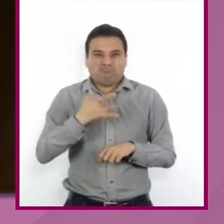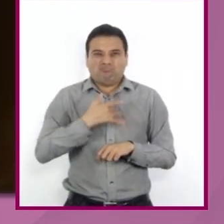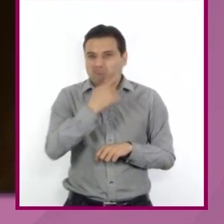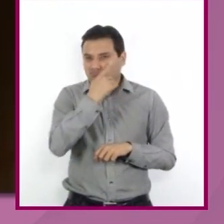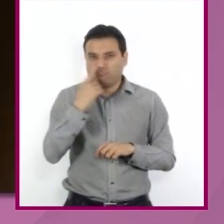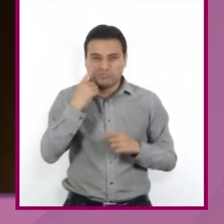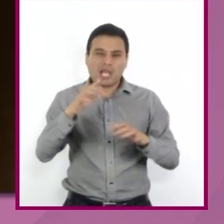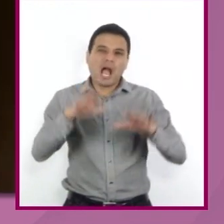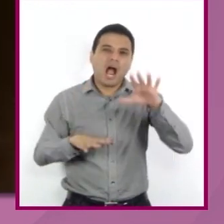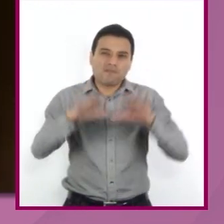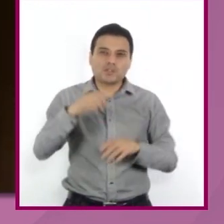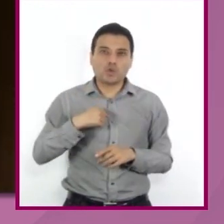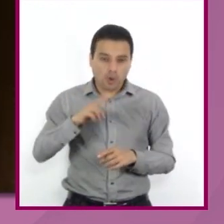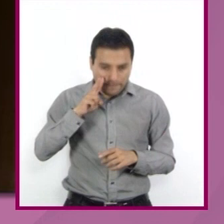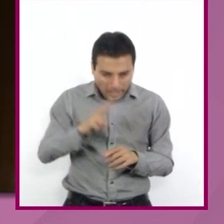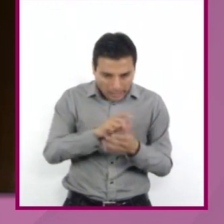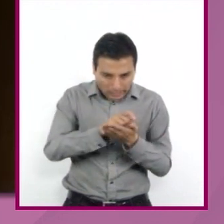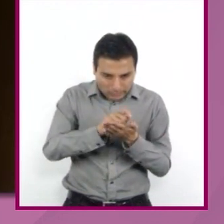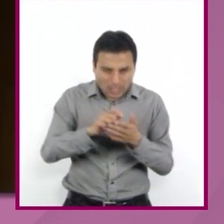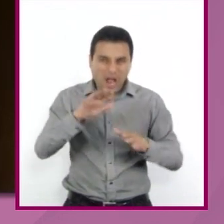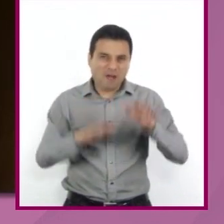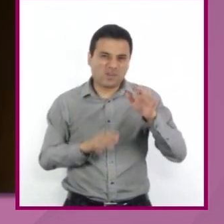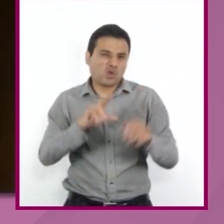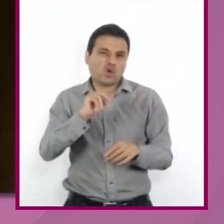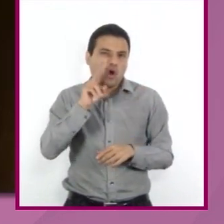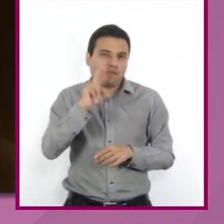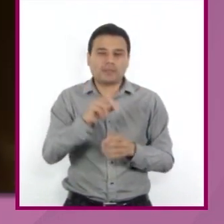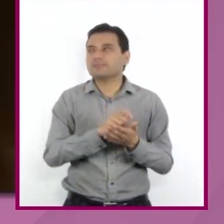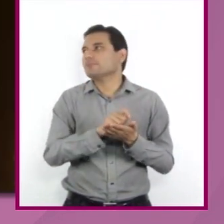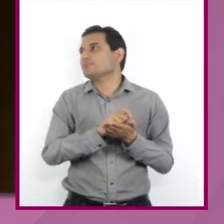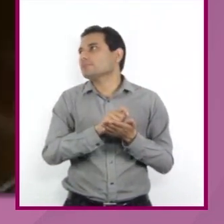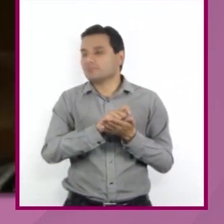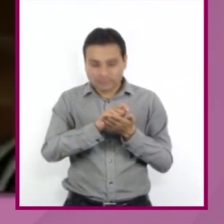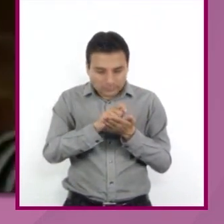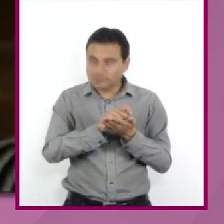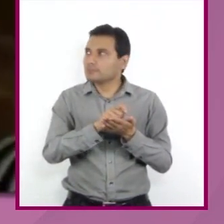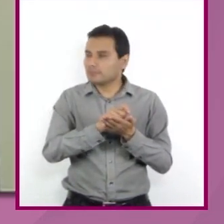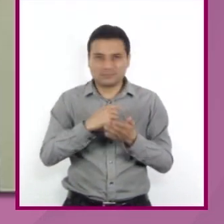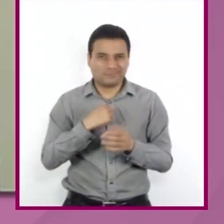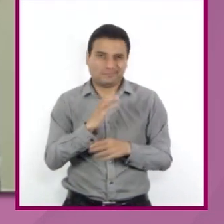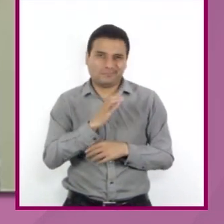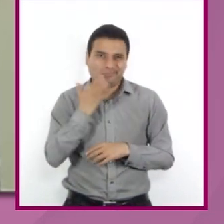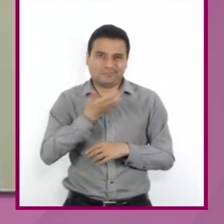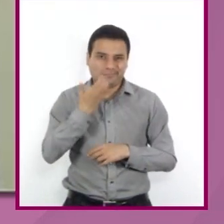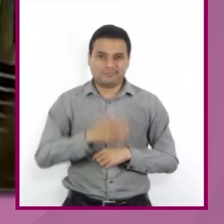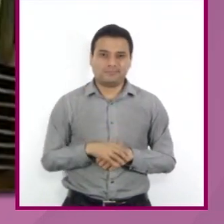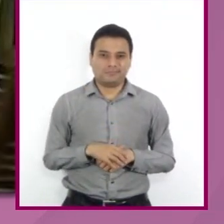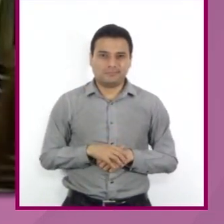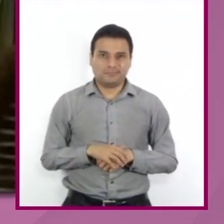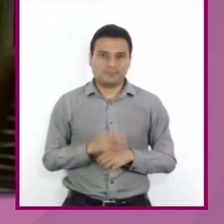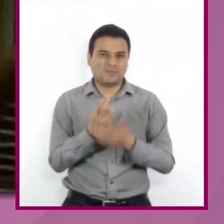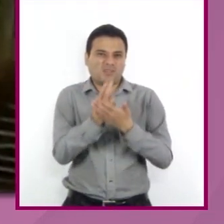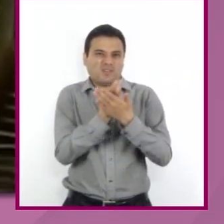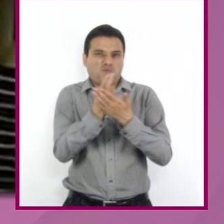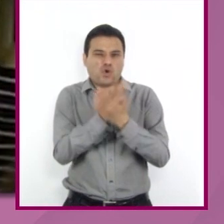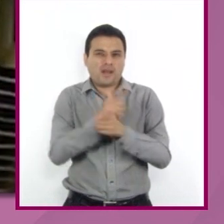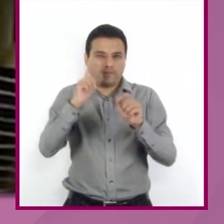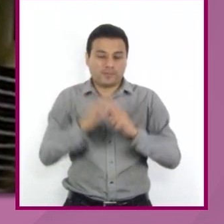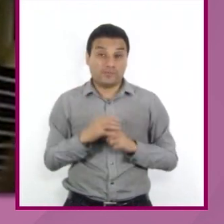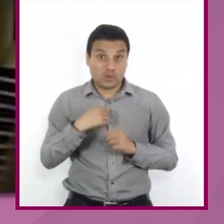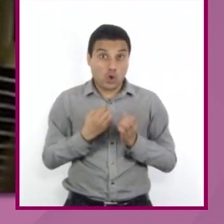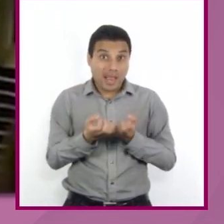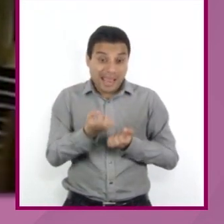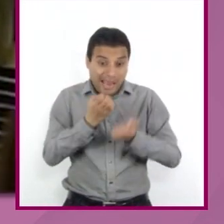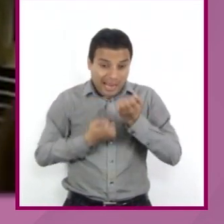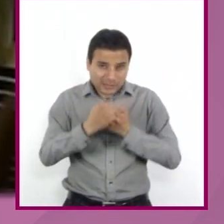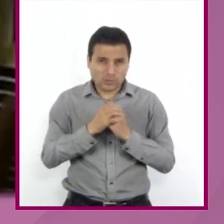y no ver el papel, es lo que más me funciona para hacer dibujos más libres y expresivos. El tercer ejercicio lo podemos